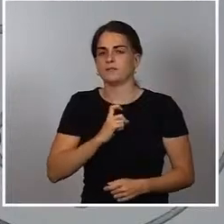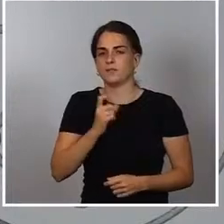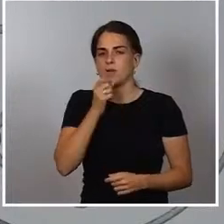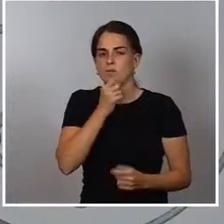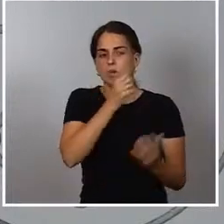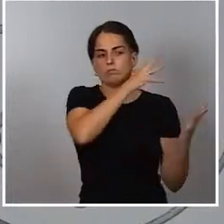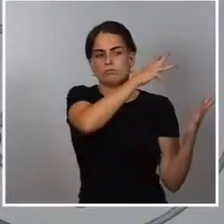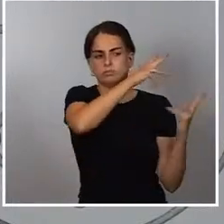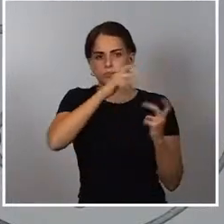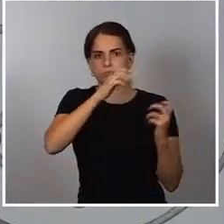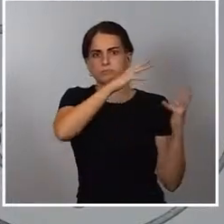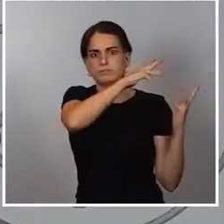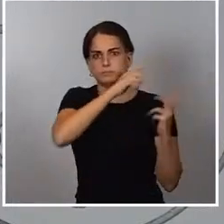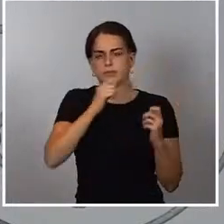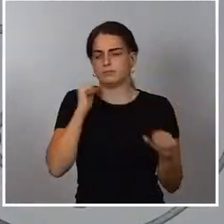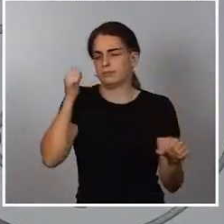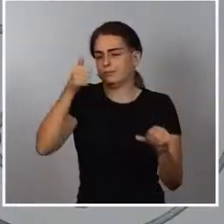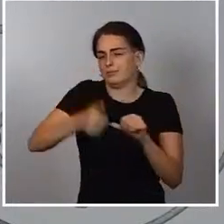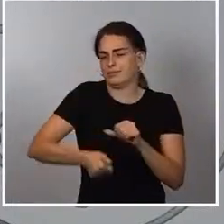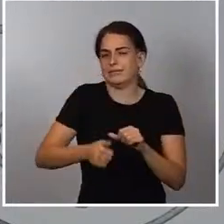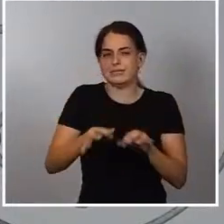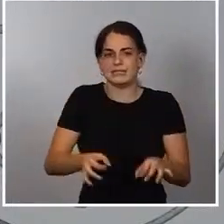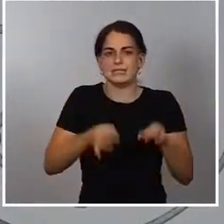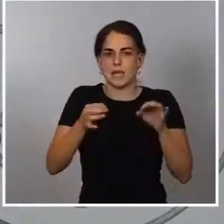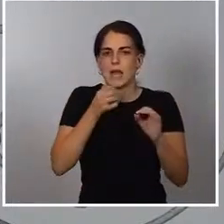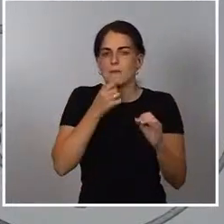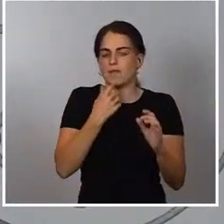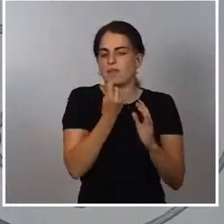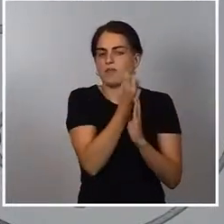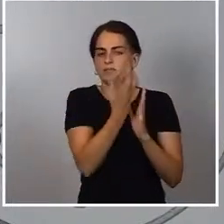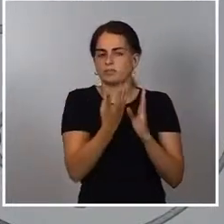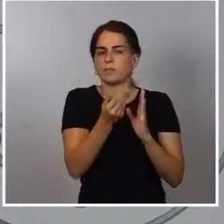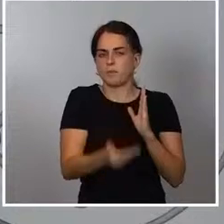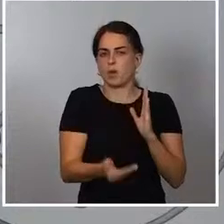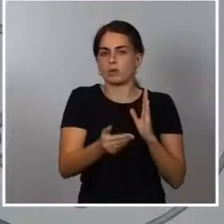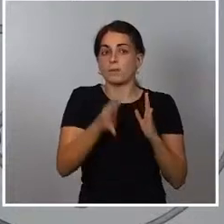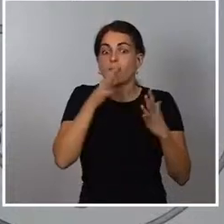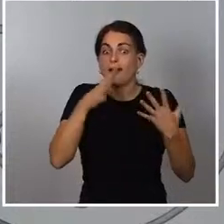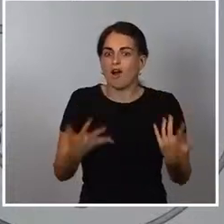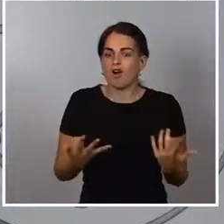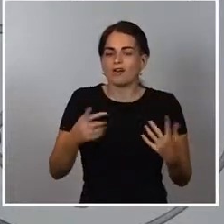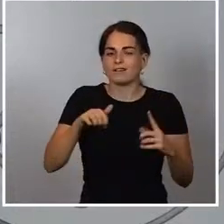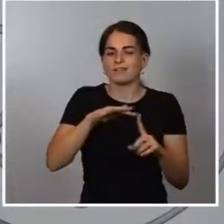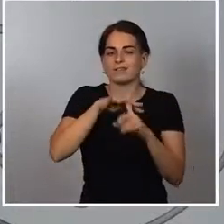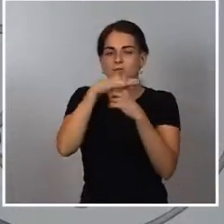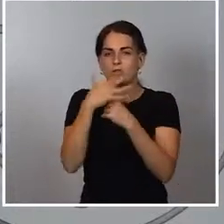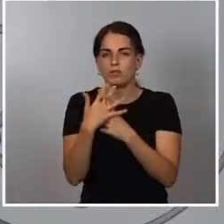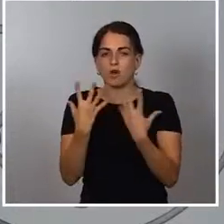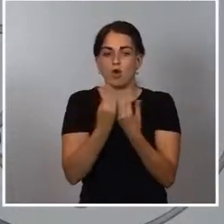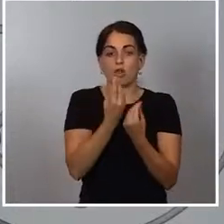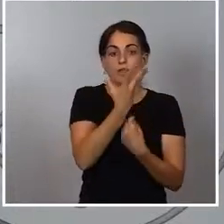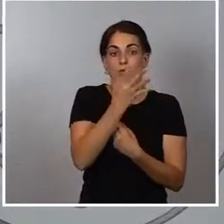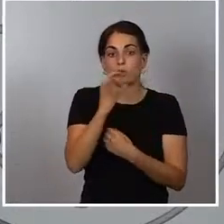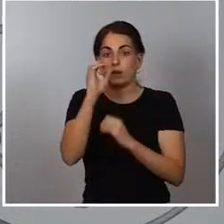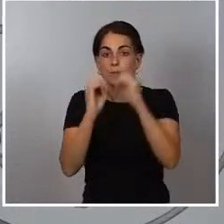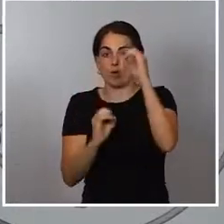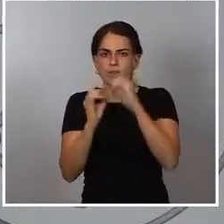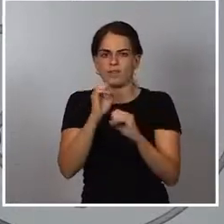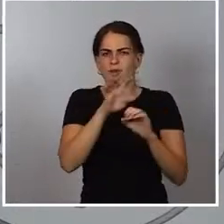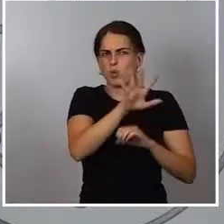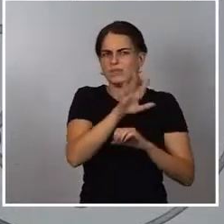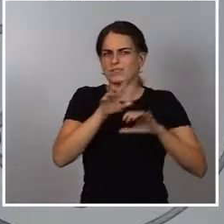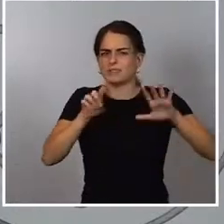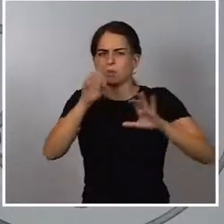es un indicador importante pero en el estado actual y con más del 50% 56% de la vacunación